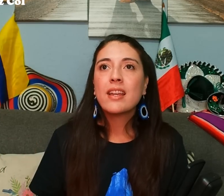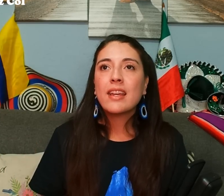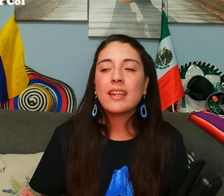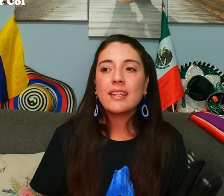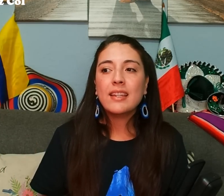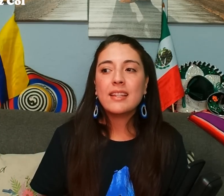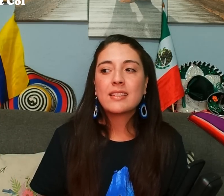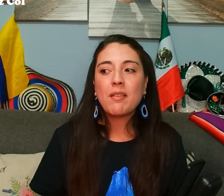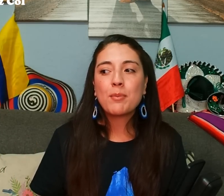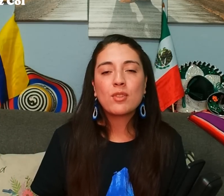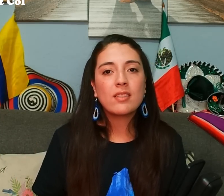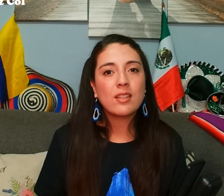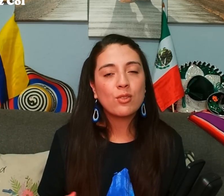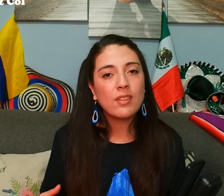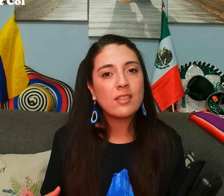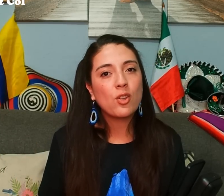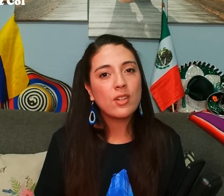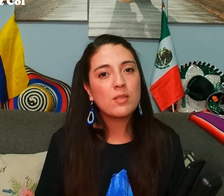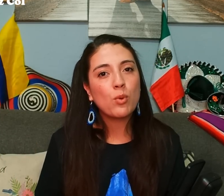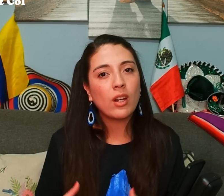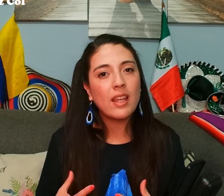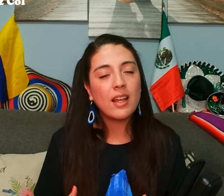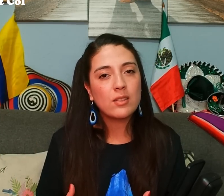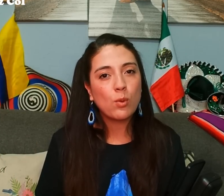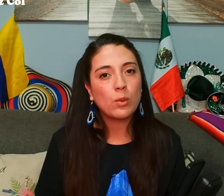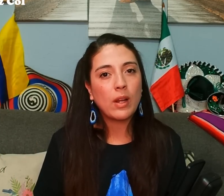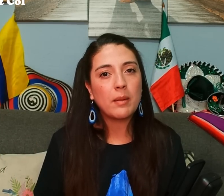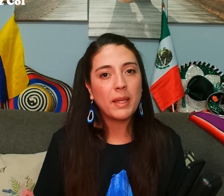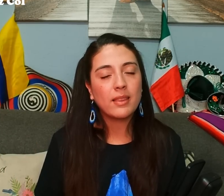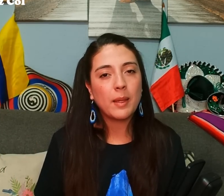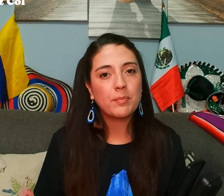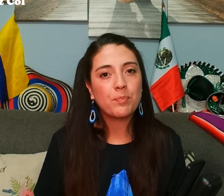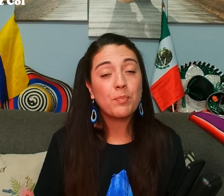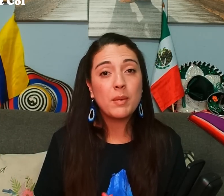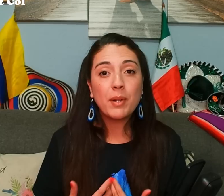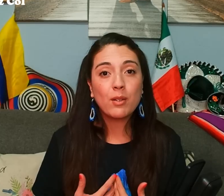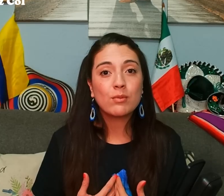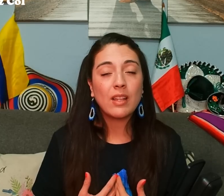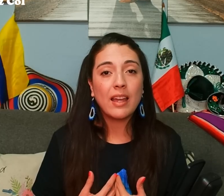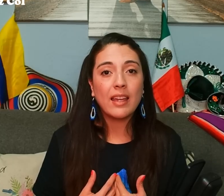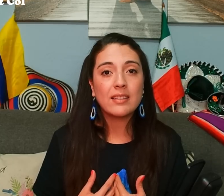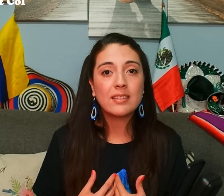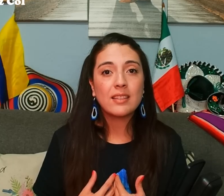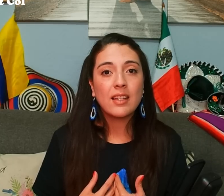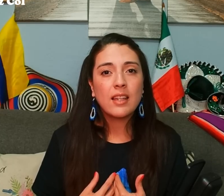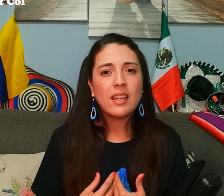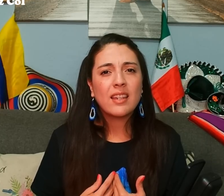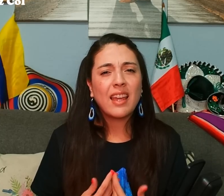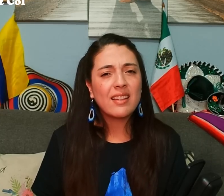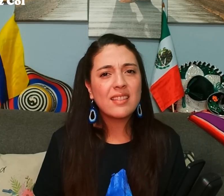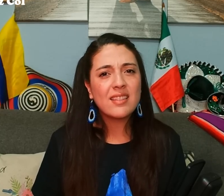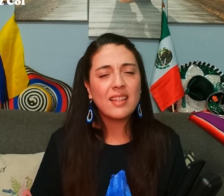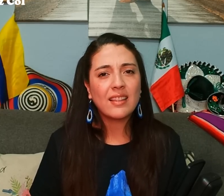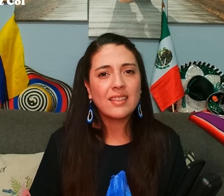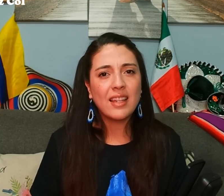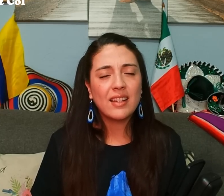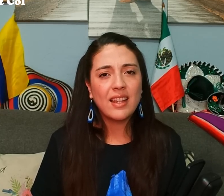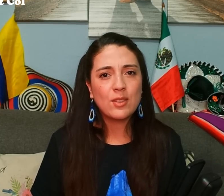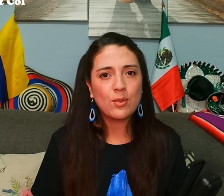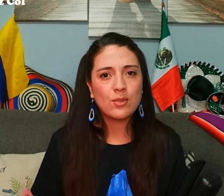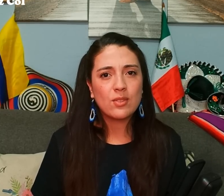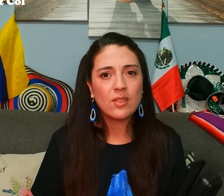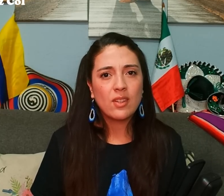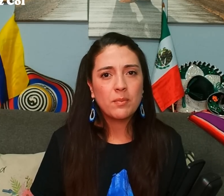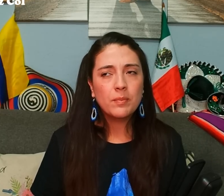alrededor. Y sabemos que estas son naciones muy ricas culturalmente. Mi pregunta es, ¿qué necesidad